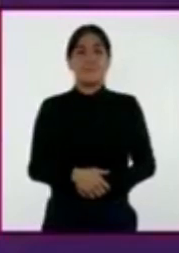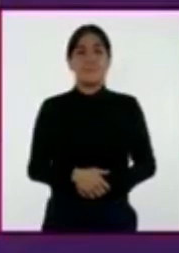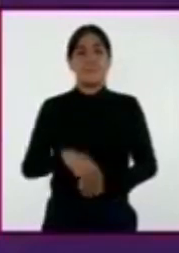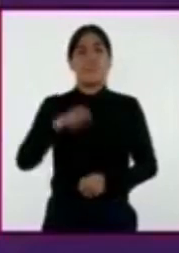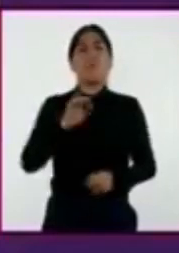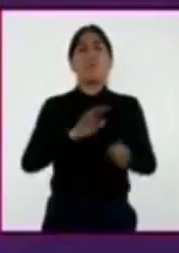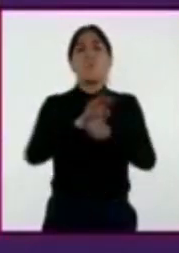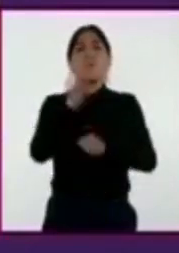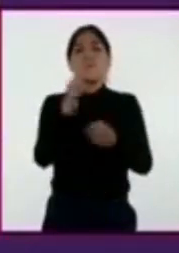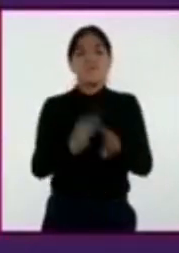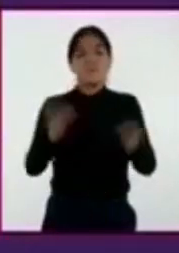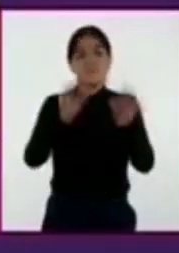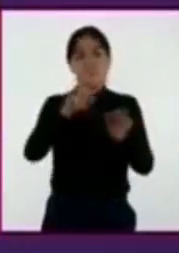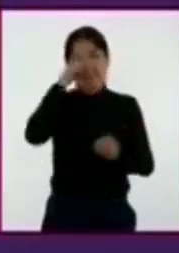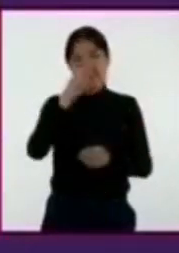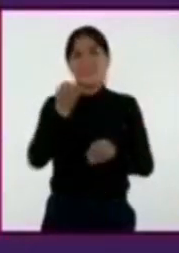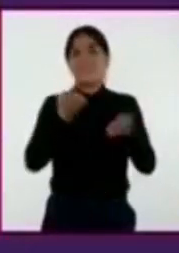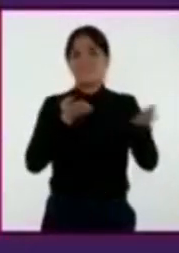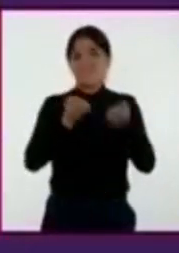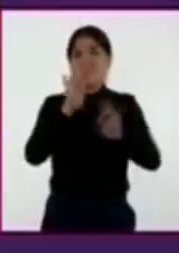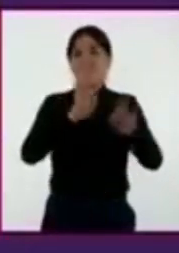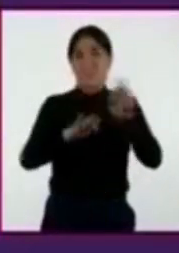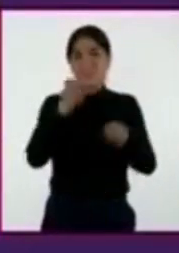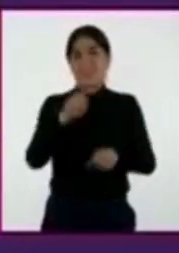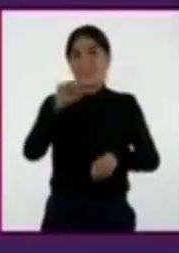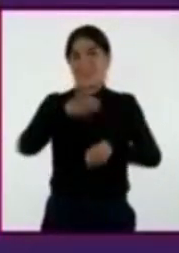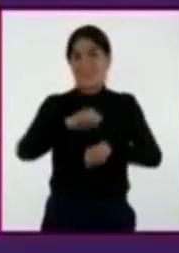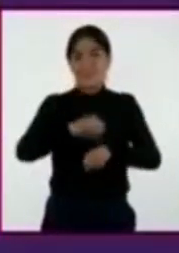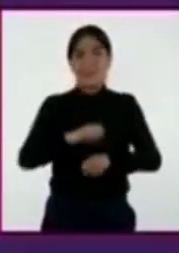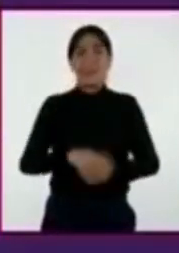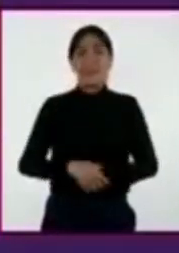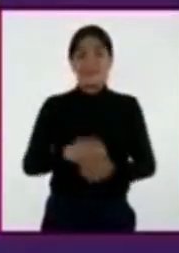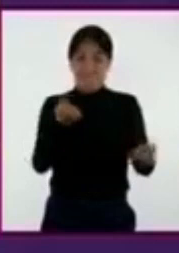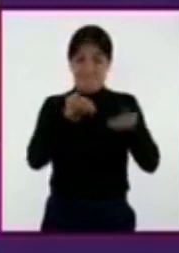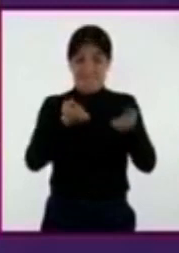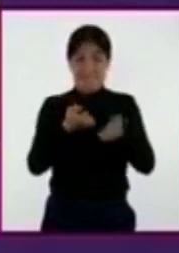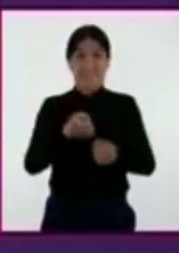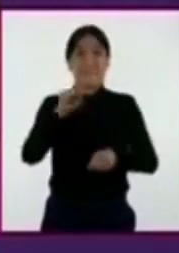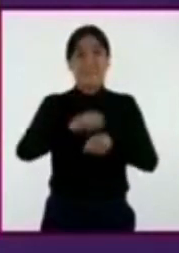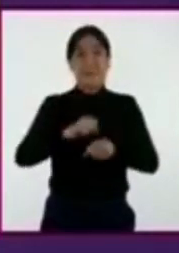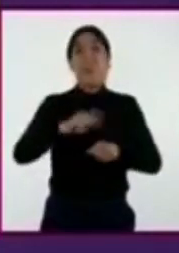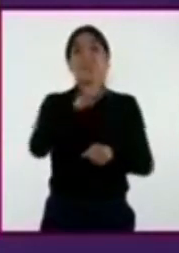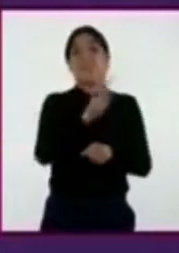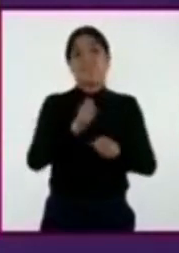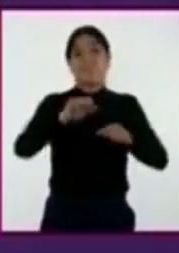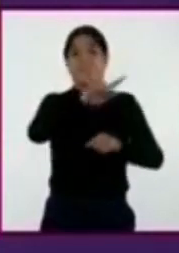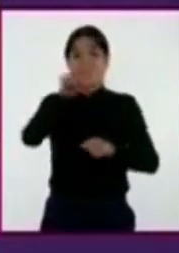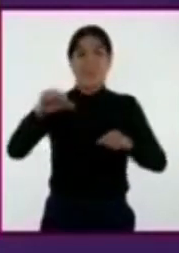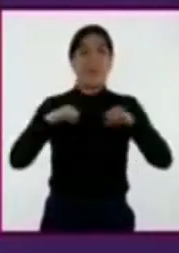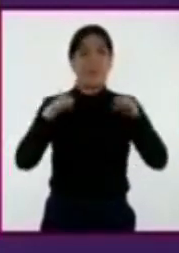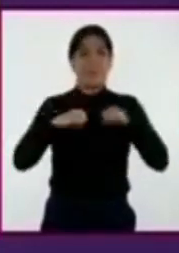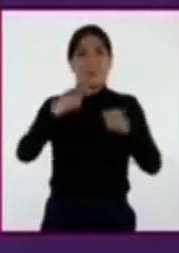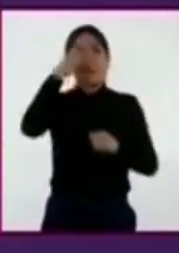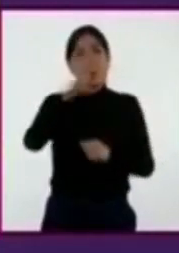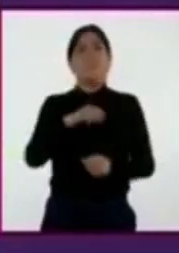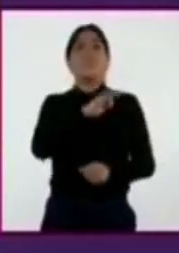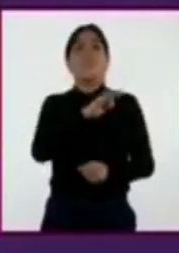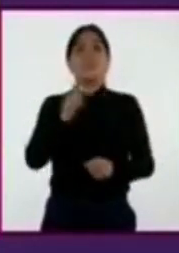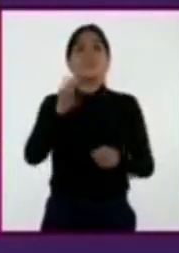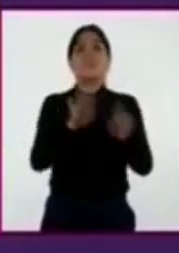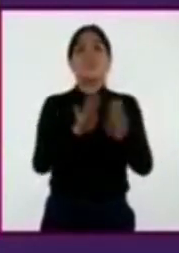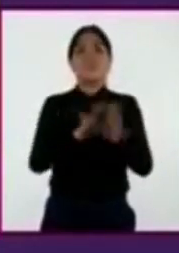¿Cuál es la importancia de la educación física en la secundaria? La educación física durante la adolescencia contribuye a la mejora del